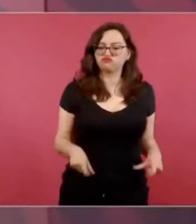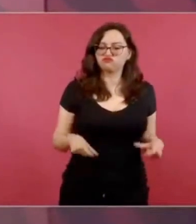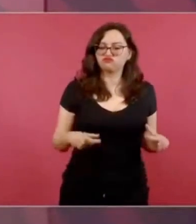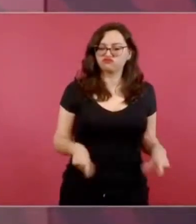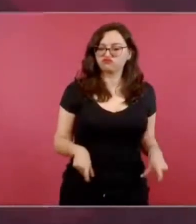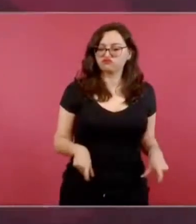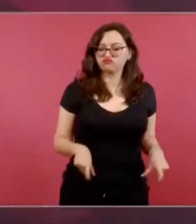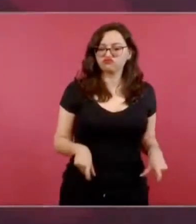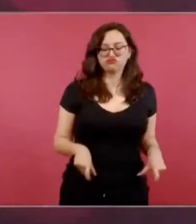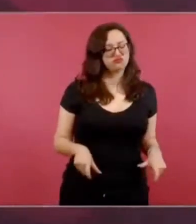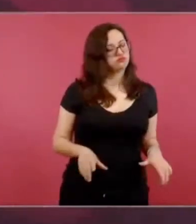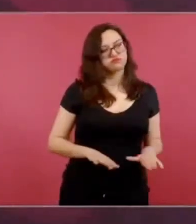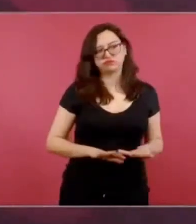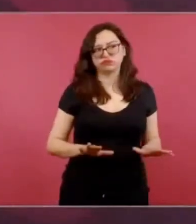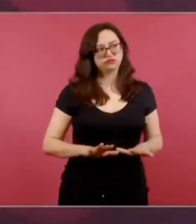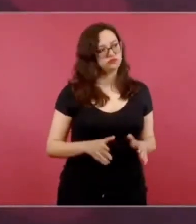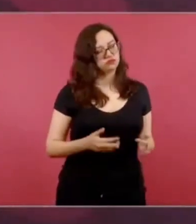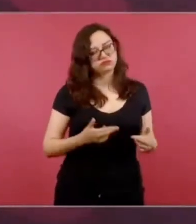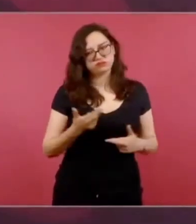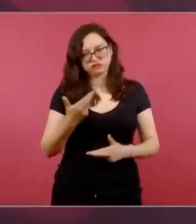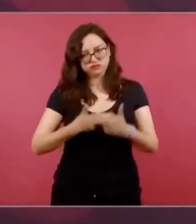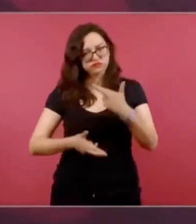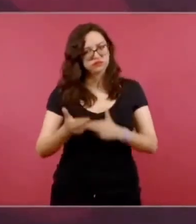la jornada de 8 horas